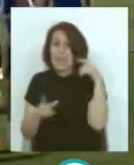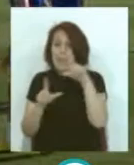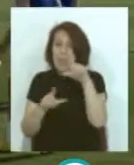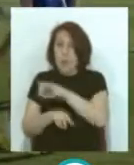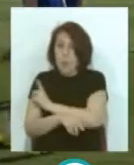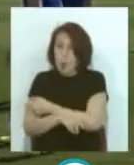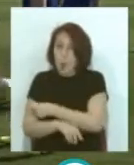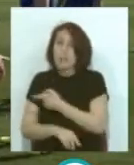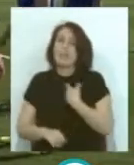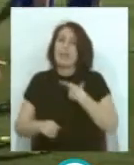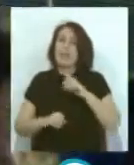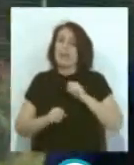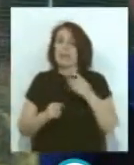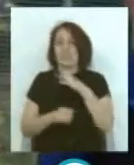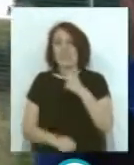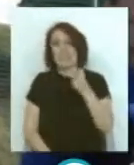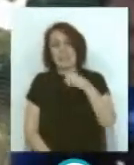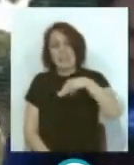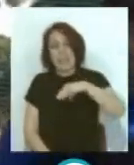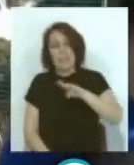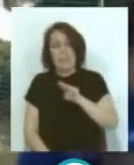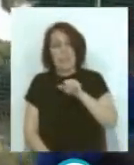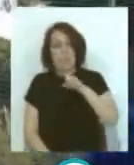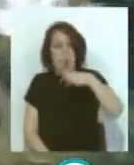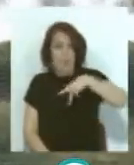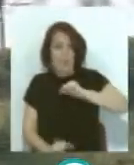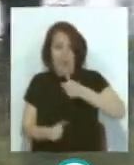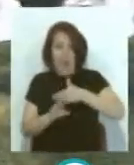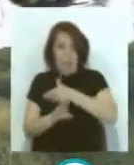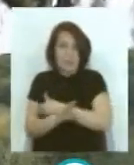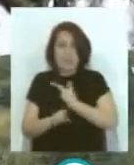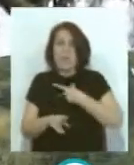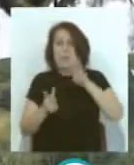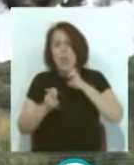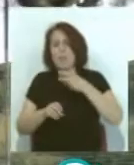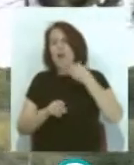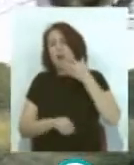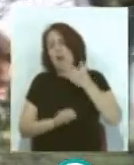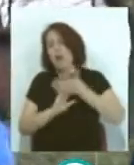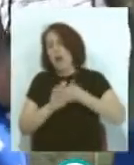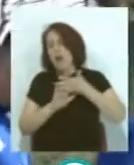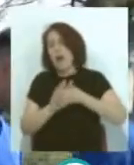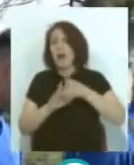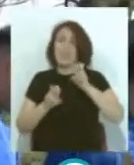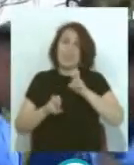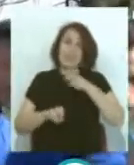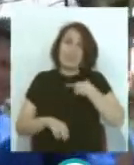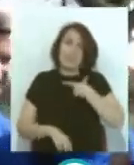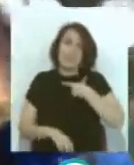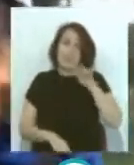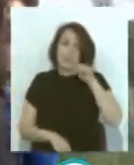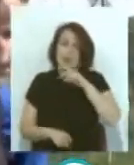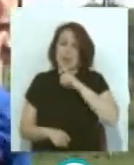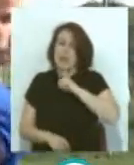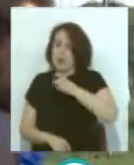antes que empezara la Champions, seguían con el tema, hablaban de la acusación de racismo por parte de Juan Cala. O